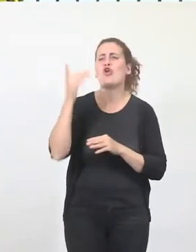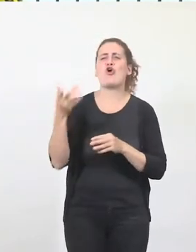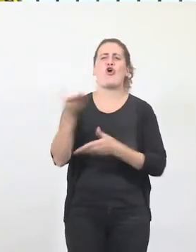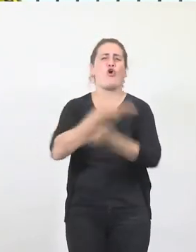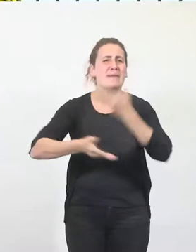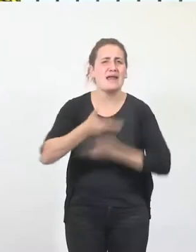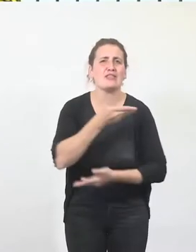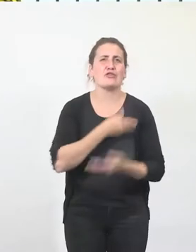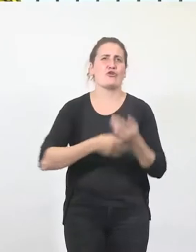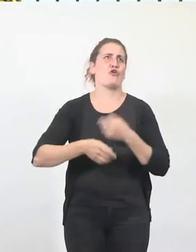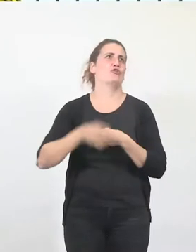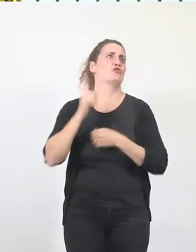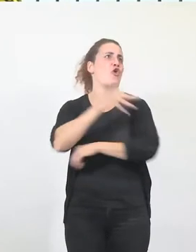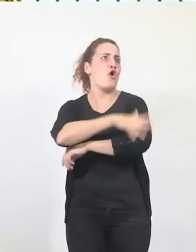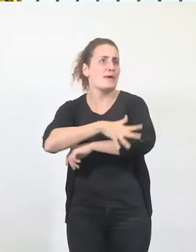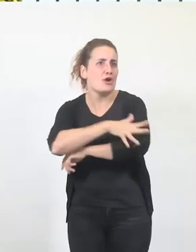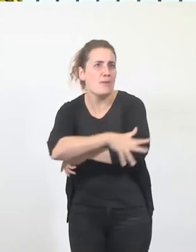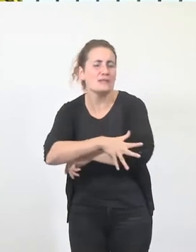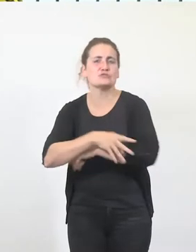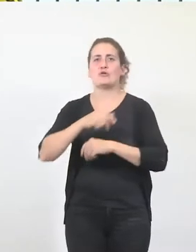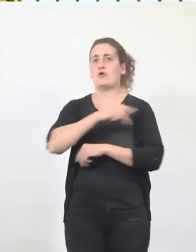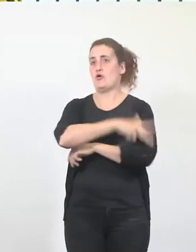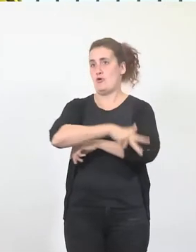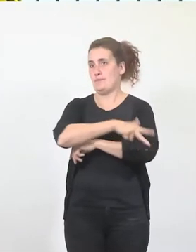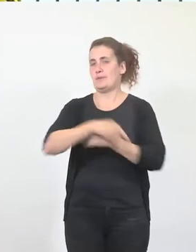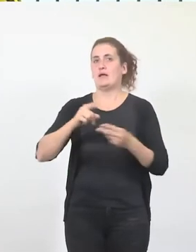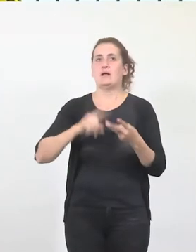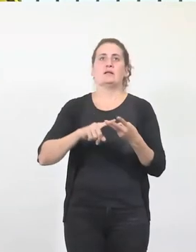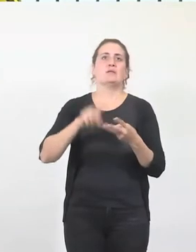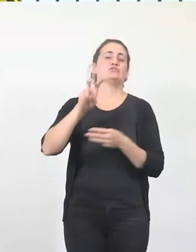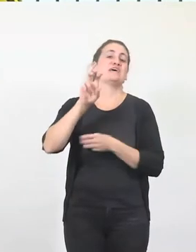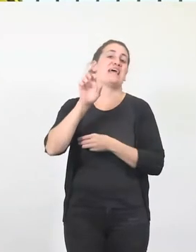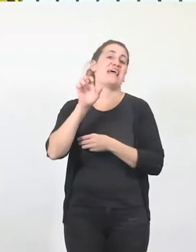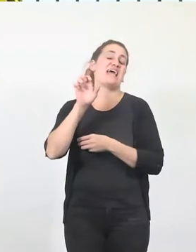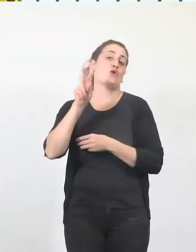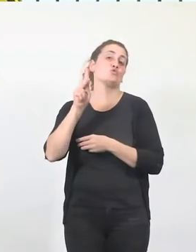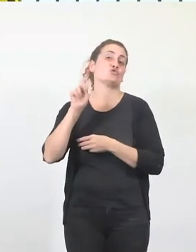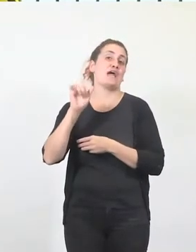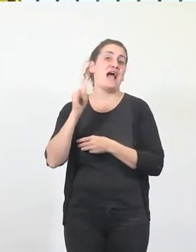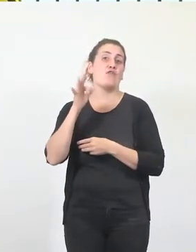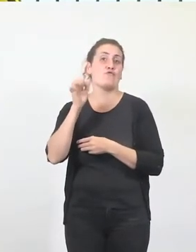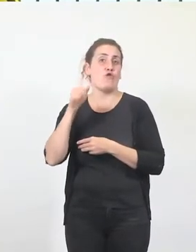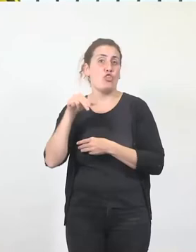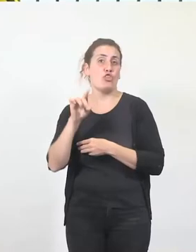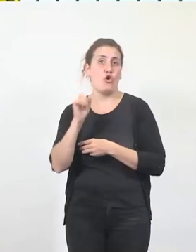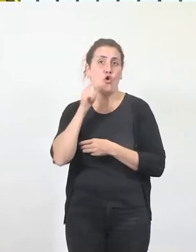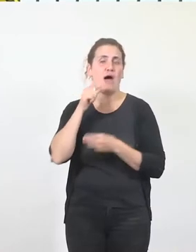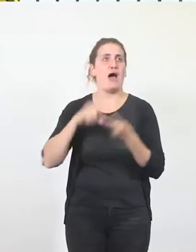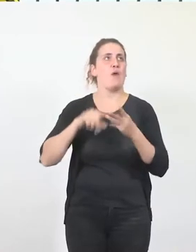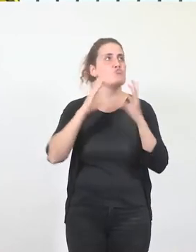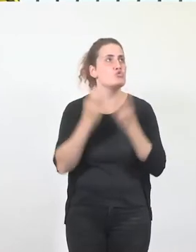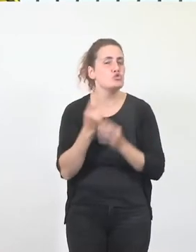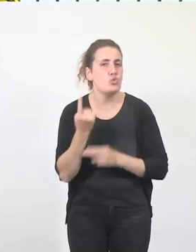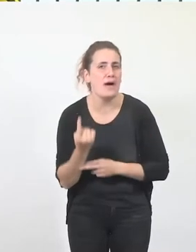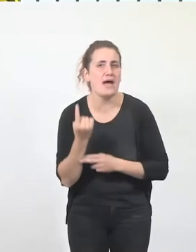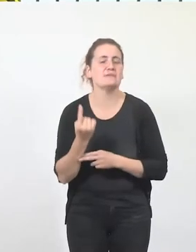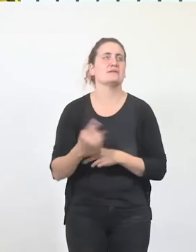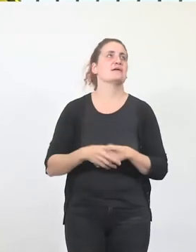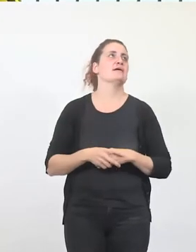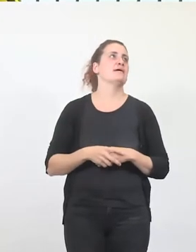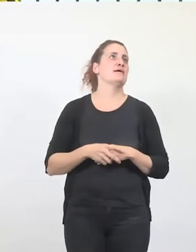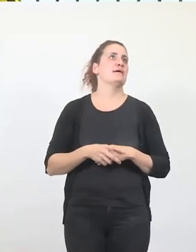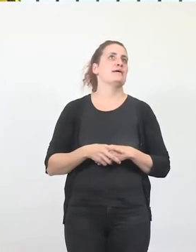el gobierno vasco, tenemos la agencia vasca, tenemos Euskal Fondoa, tenemos a Mundubat, tenemos